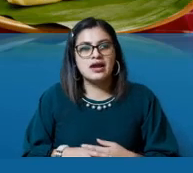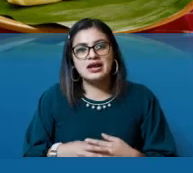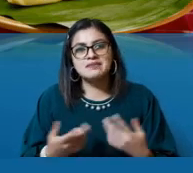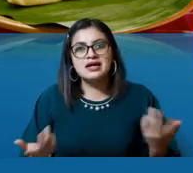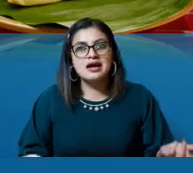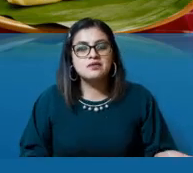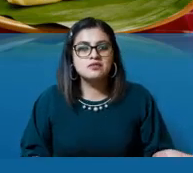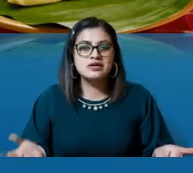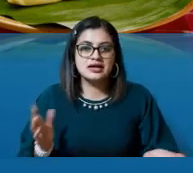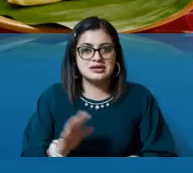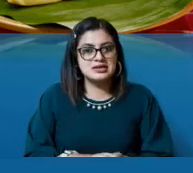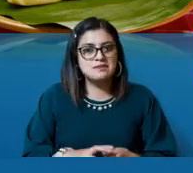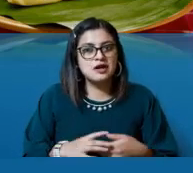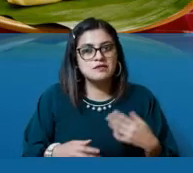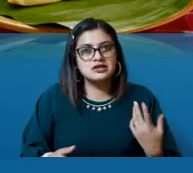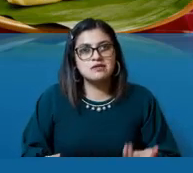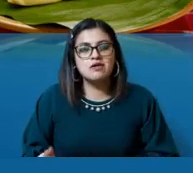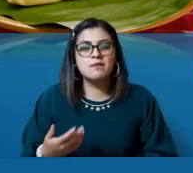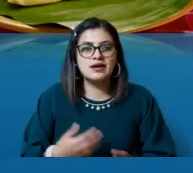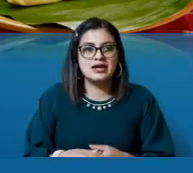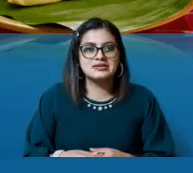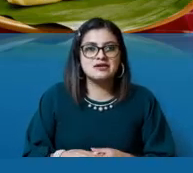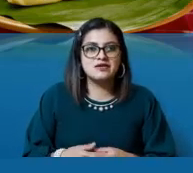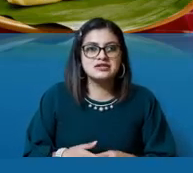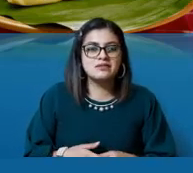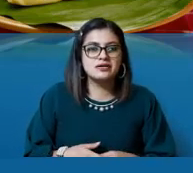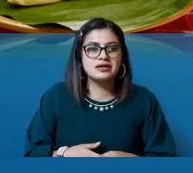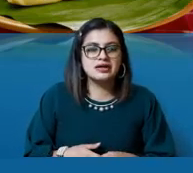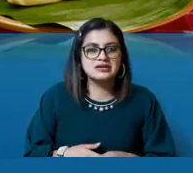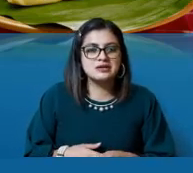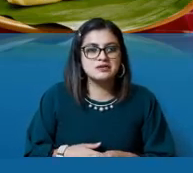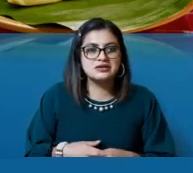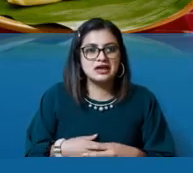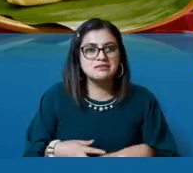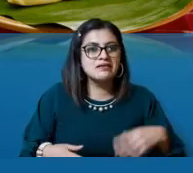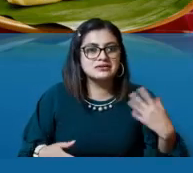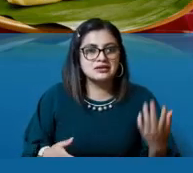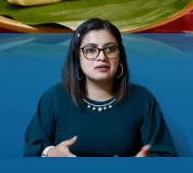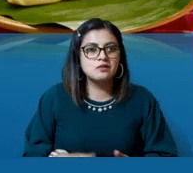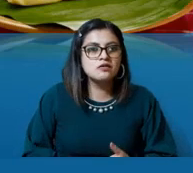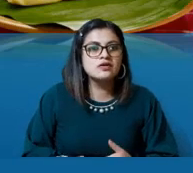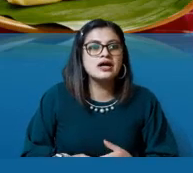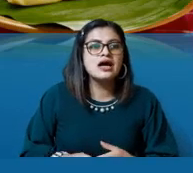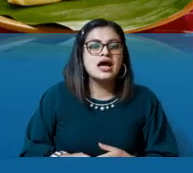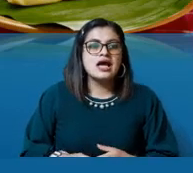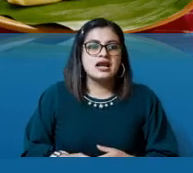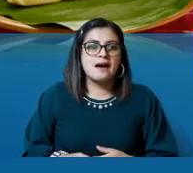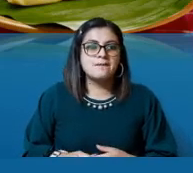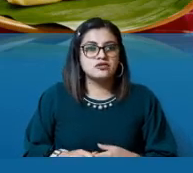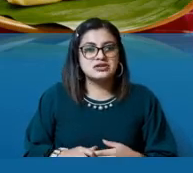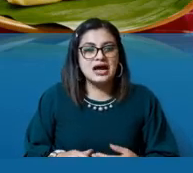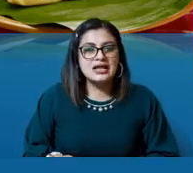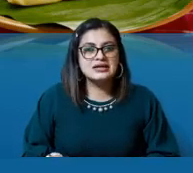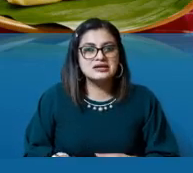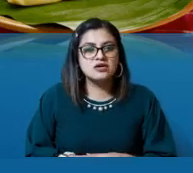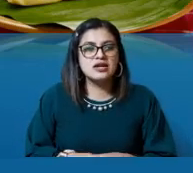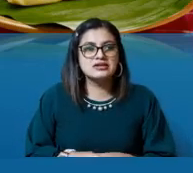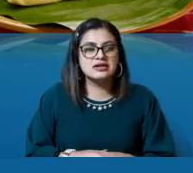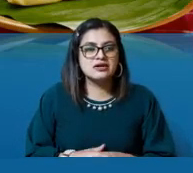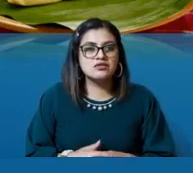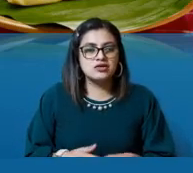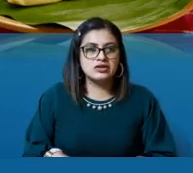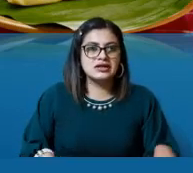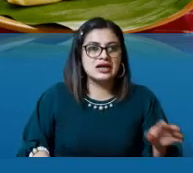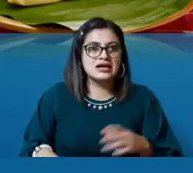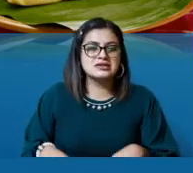por ejemplo, la quema de la pólvora, que siempre la observamos para esta fecha, ¿verdad? Que siempre se quema bastante pólvora. Las posadas, que son